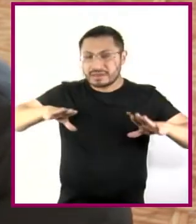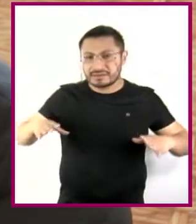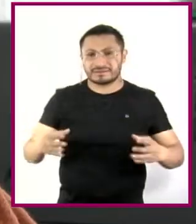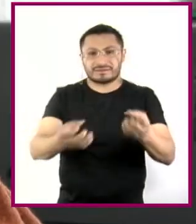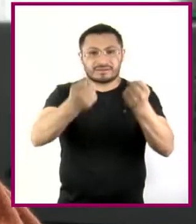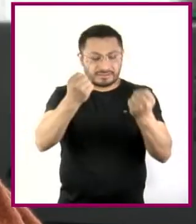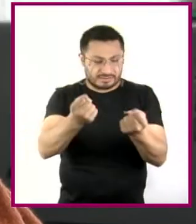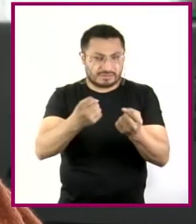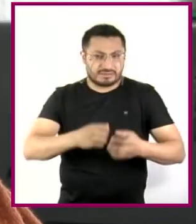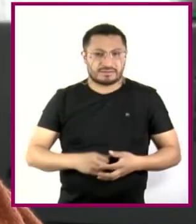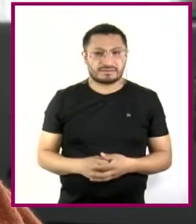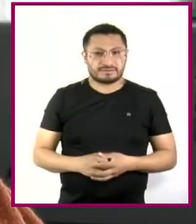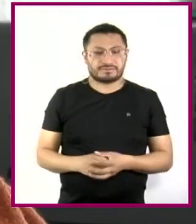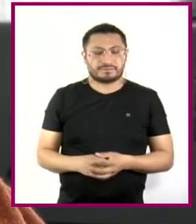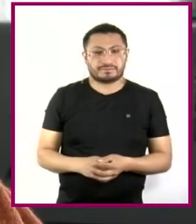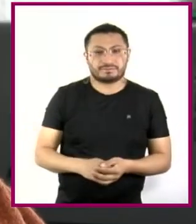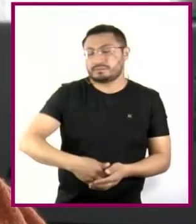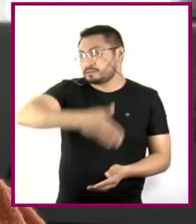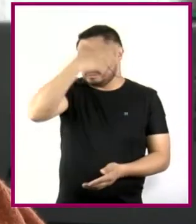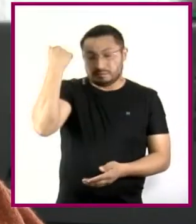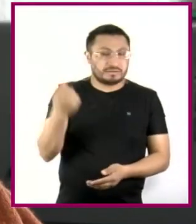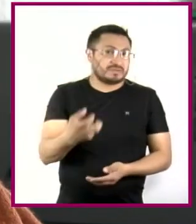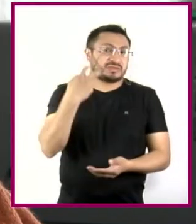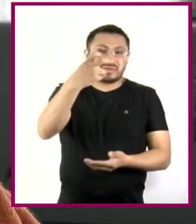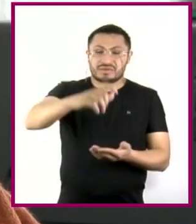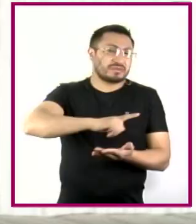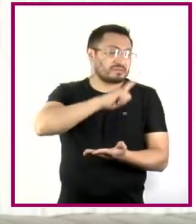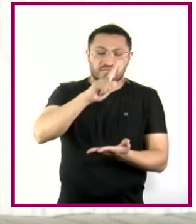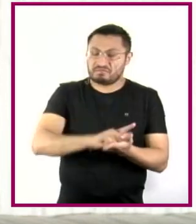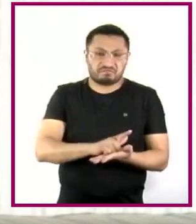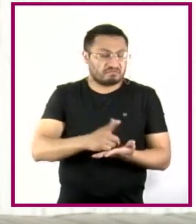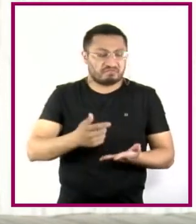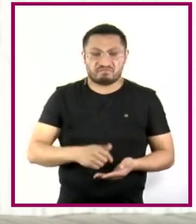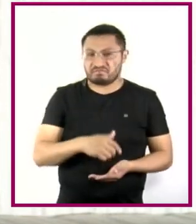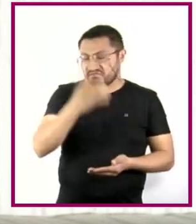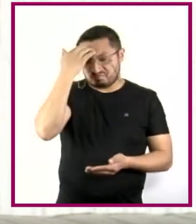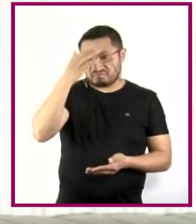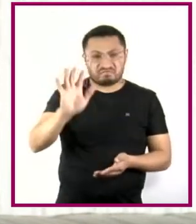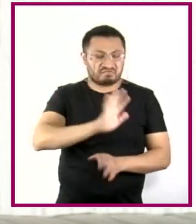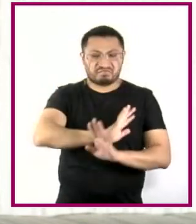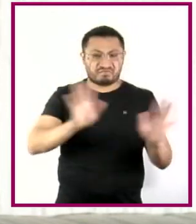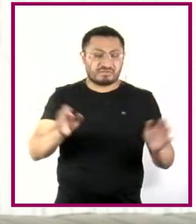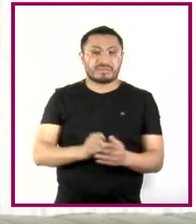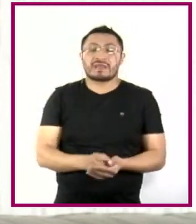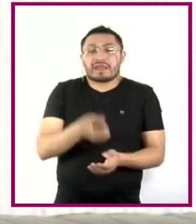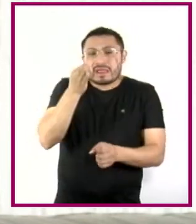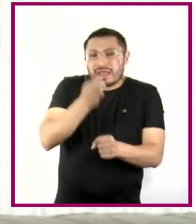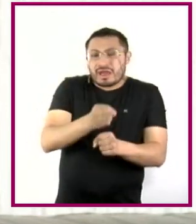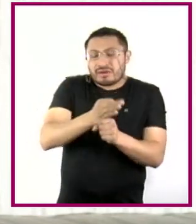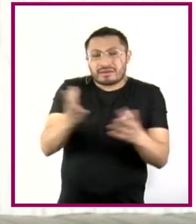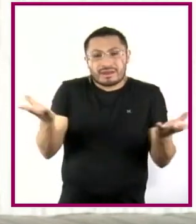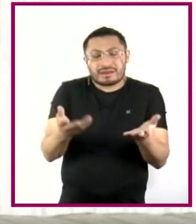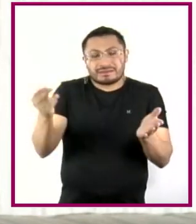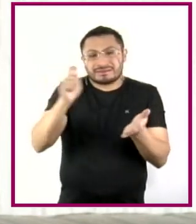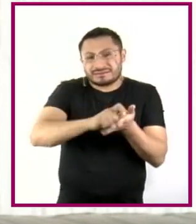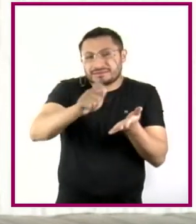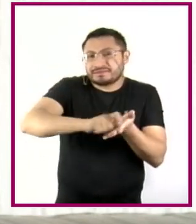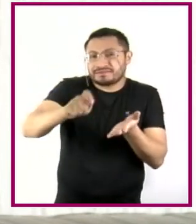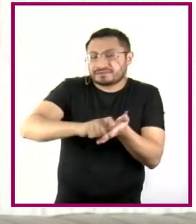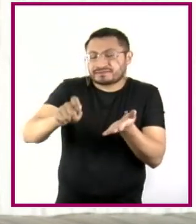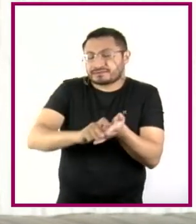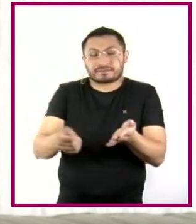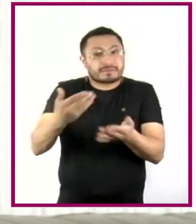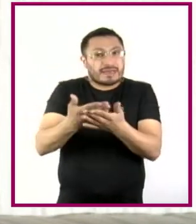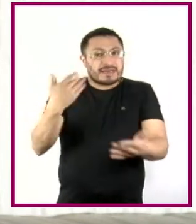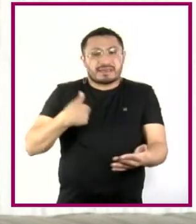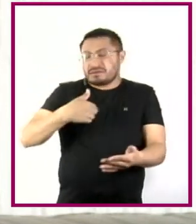cuando lo afecta. Nunca había escuchado hablar de ese principio. ¿Qué les parece si armamos alguna nota sobre esto? Yo tampoco había